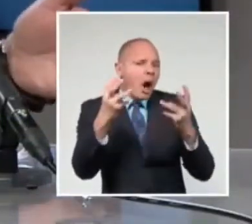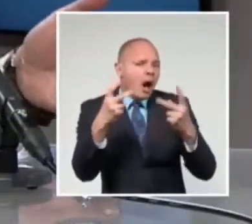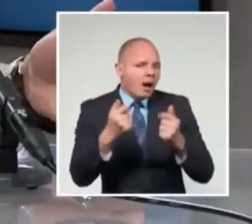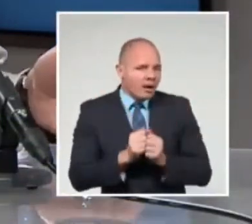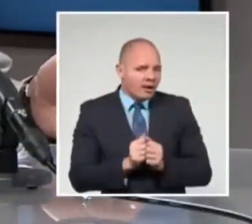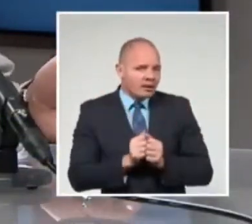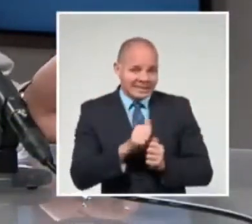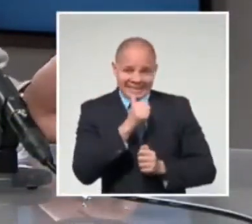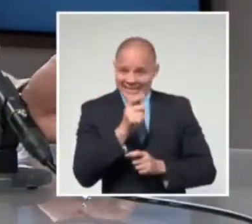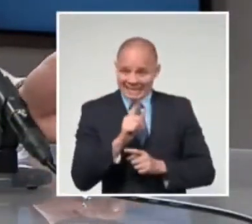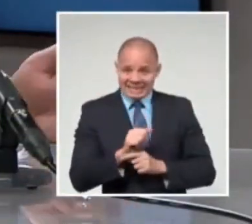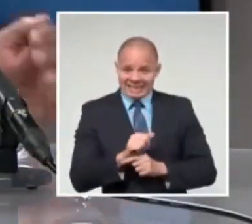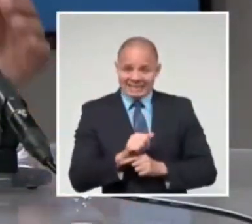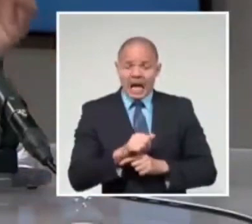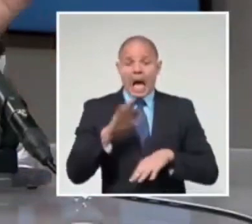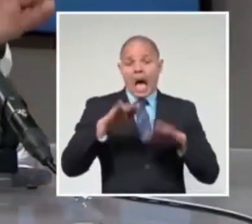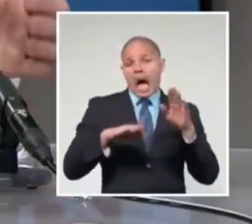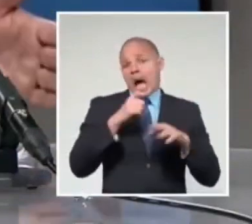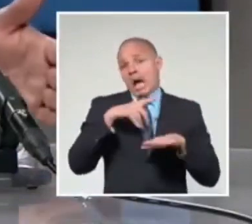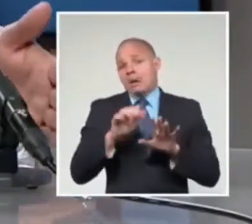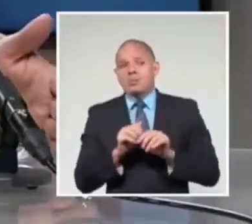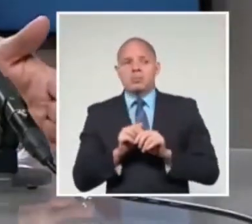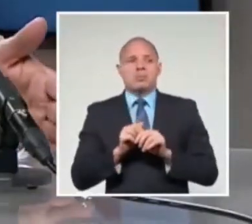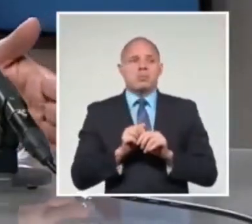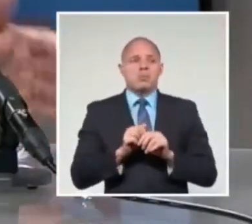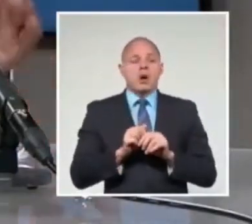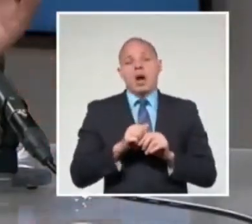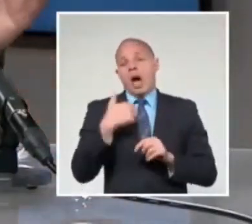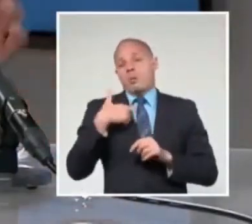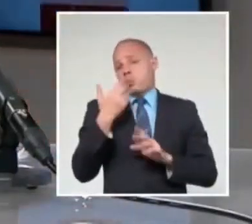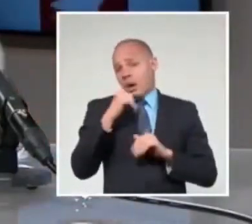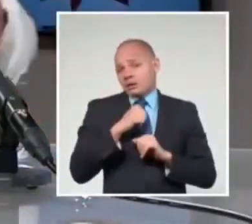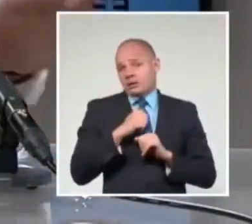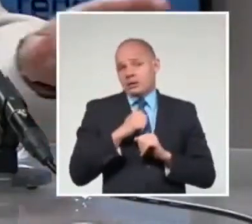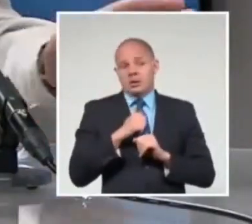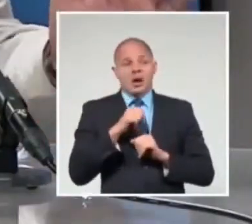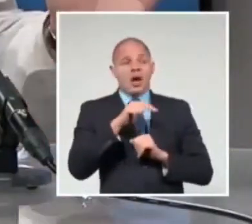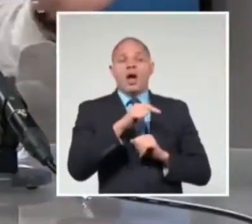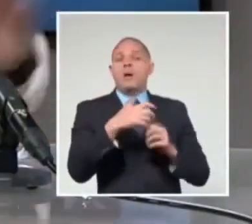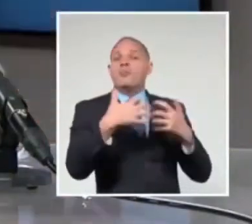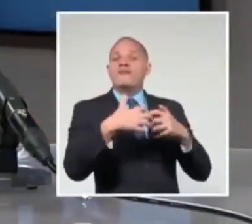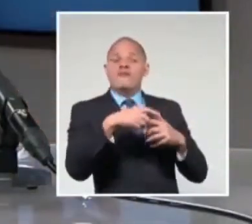ingresos familiares, no exactamente con el ingreso de una persona. Hay que reenfocar la